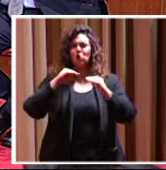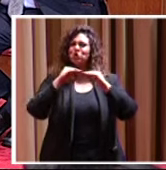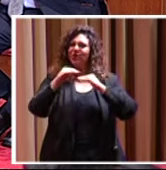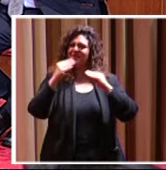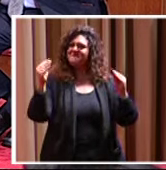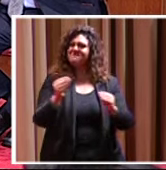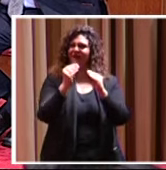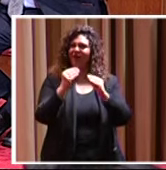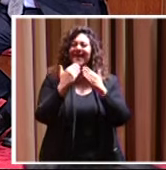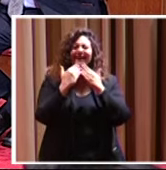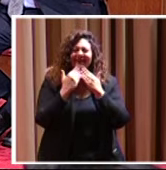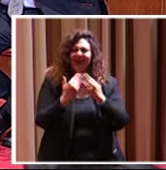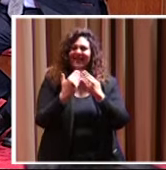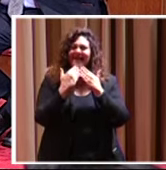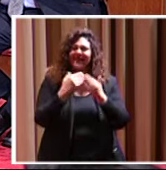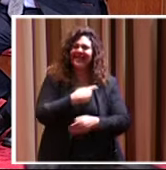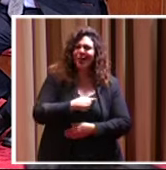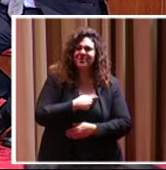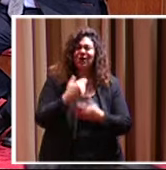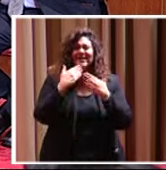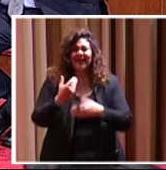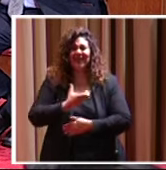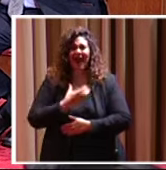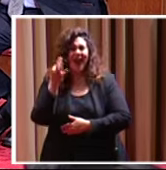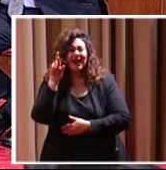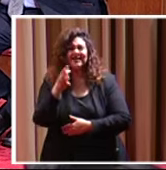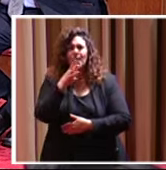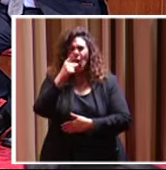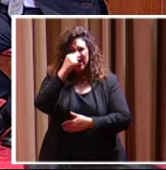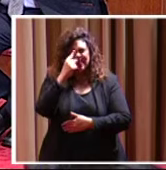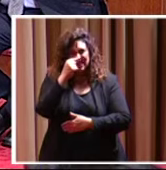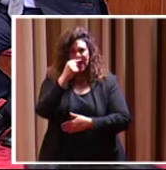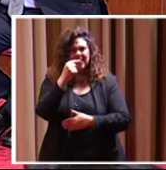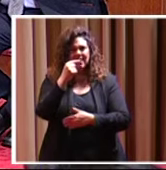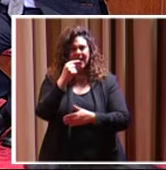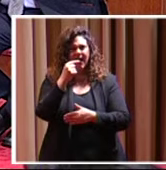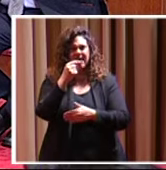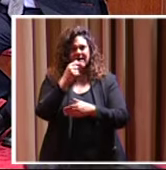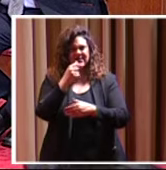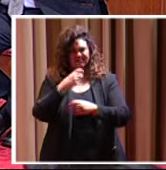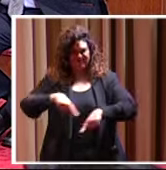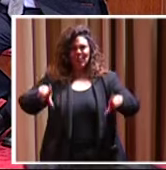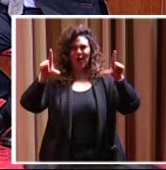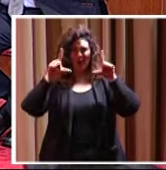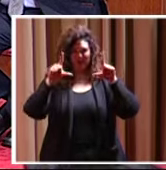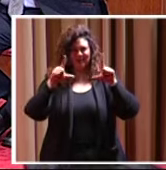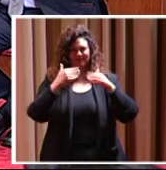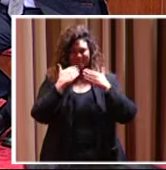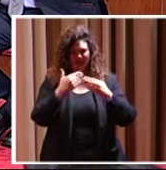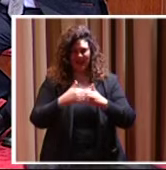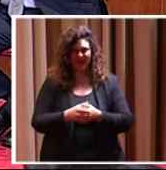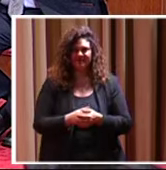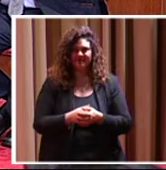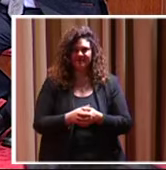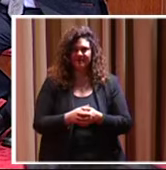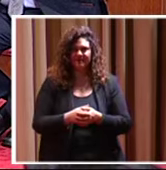Gracias, gracias a la comisión y alcaldesa por poner a la ciencia en el lugar que realmente le corresponde. Bien, todo